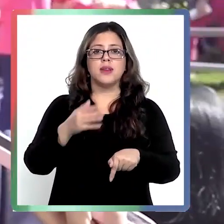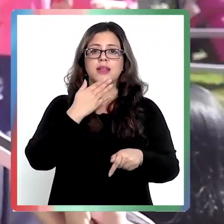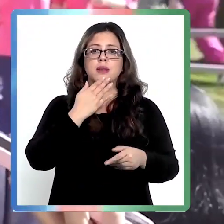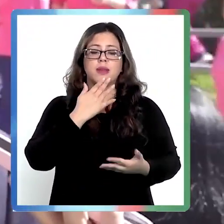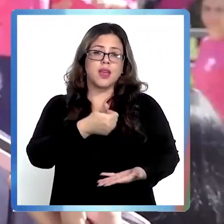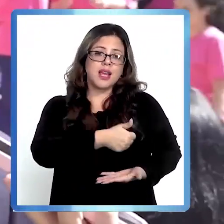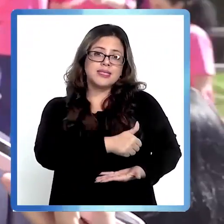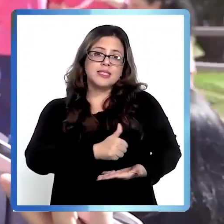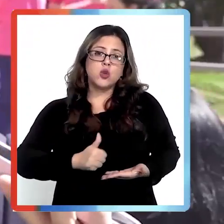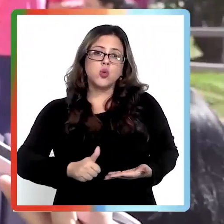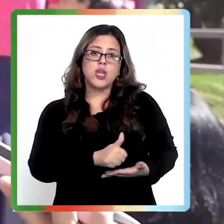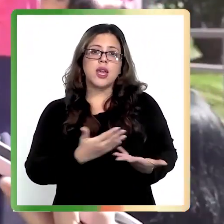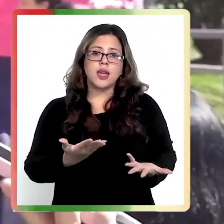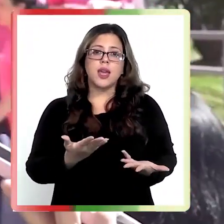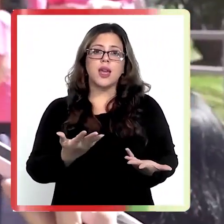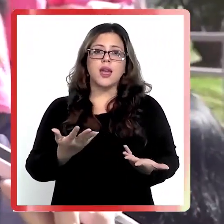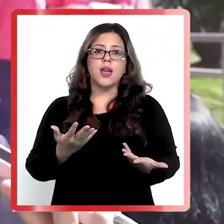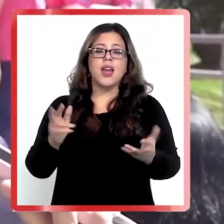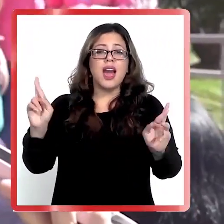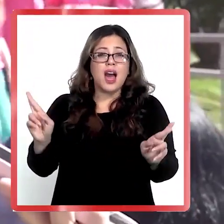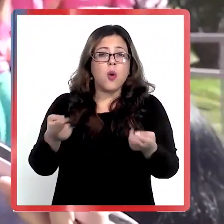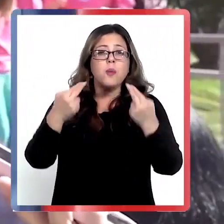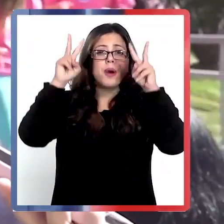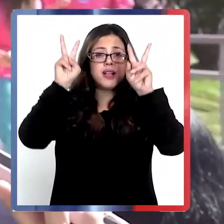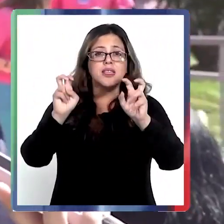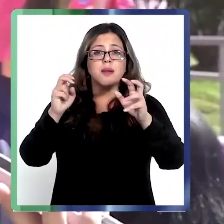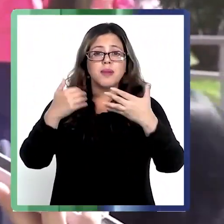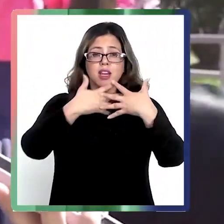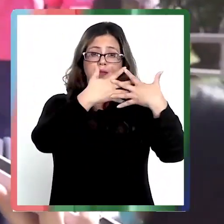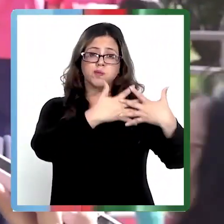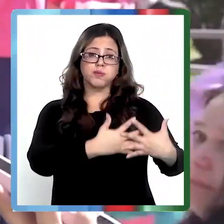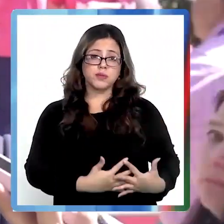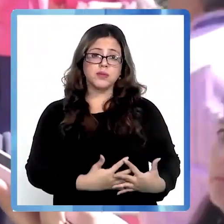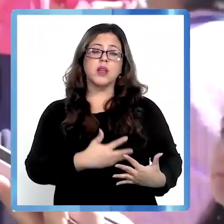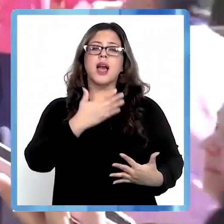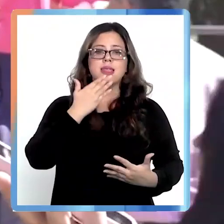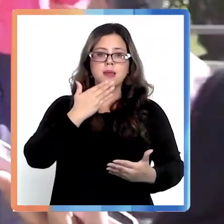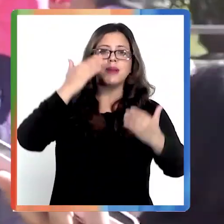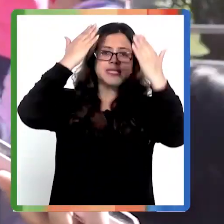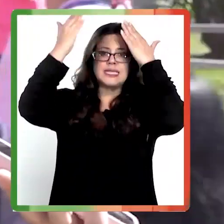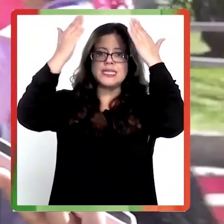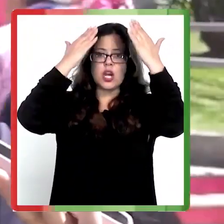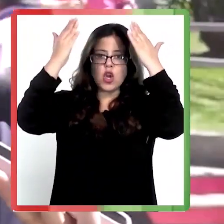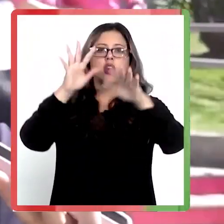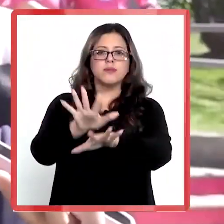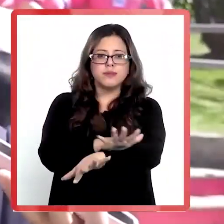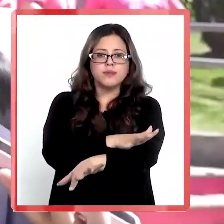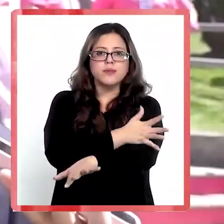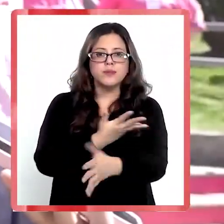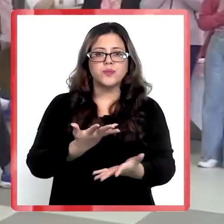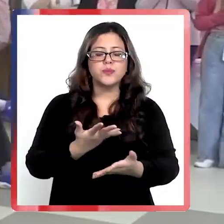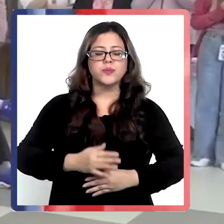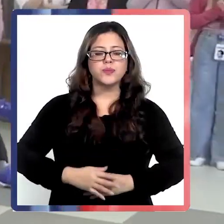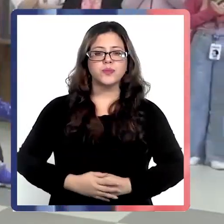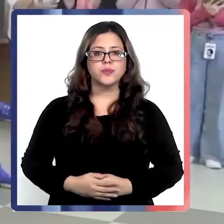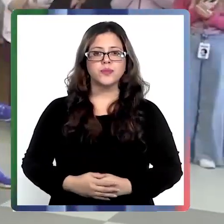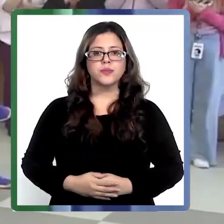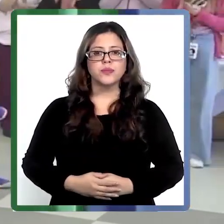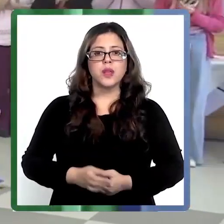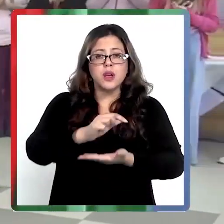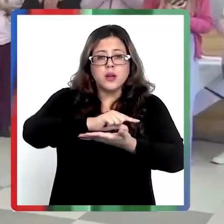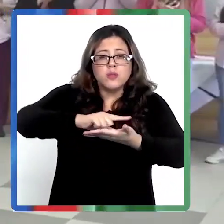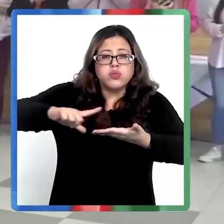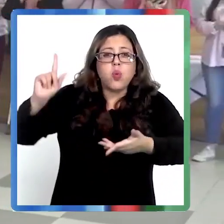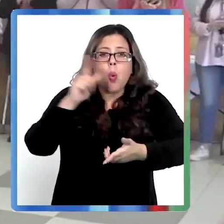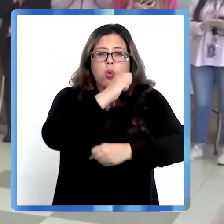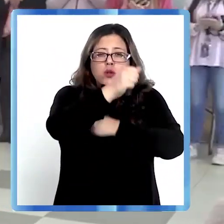la reconstrucción mamaria viene a recuperar tanto el punto de vista físico como también psicológico y emocional. Pero el